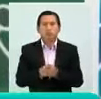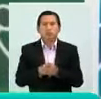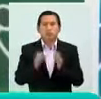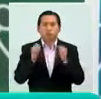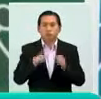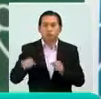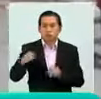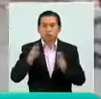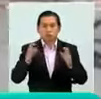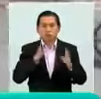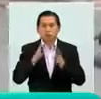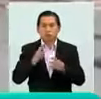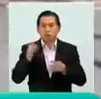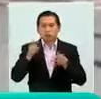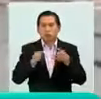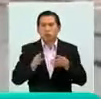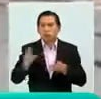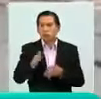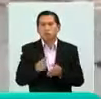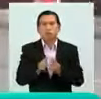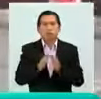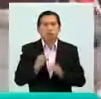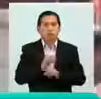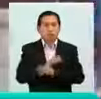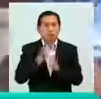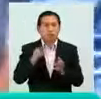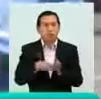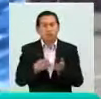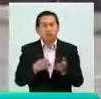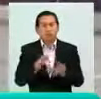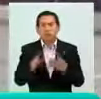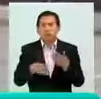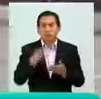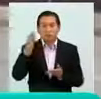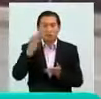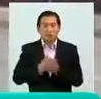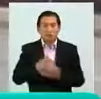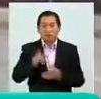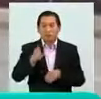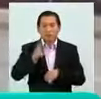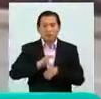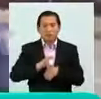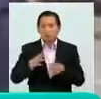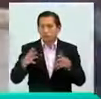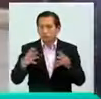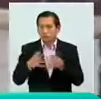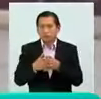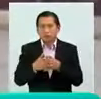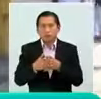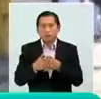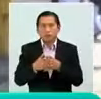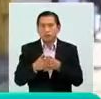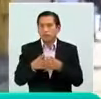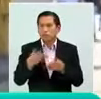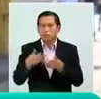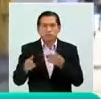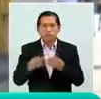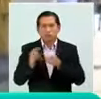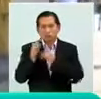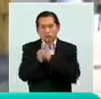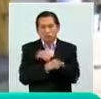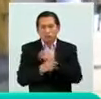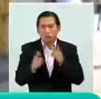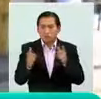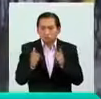hacer referencia a cuáles son sus demandas en concreto. Bueno, todo paro cívico, bloqueo, por más que no sea nacional o sea sectorial, tiene